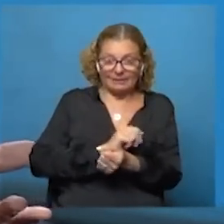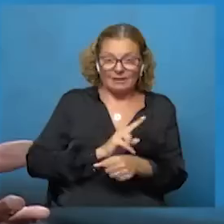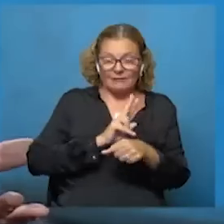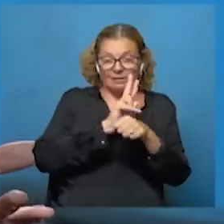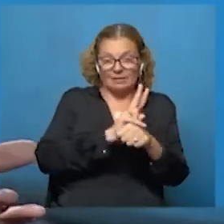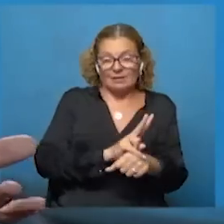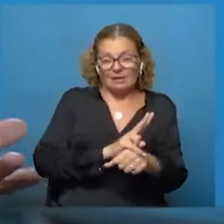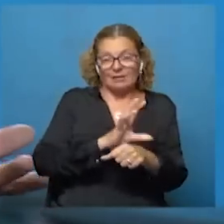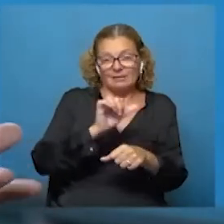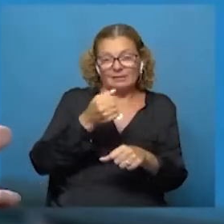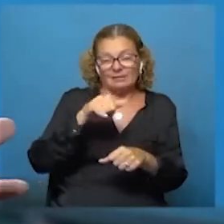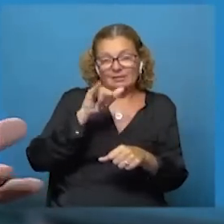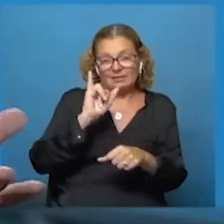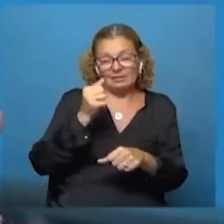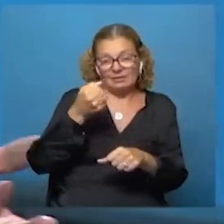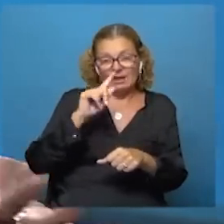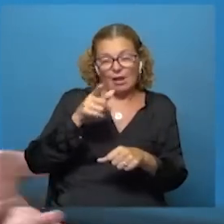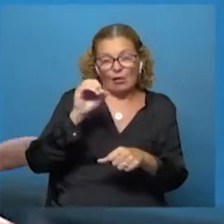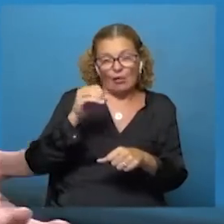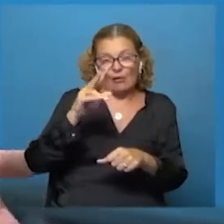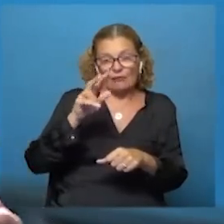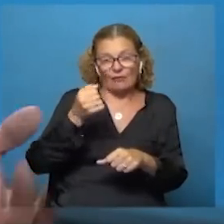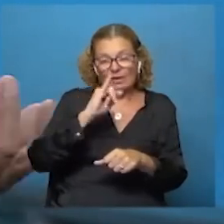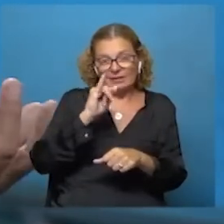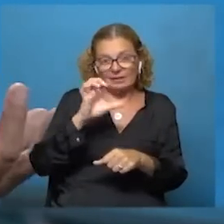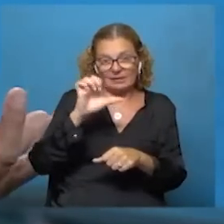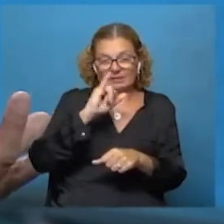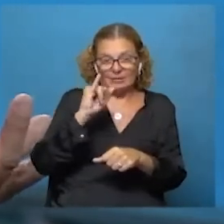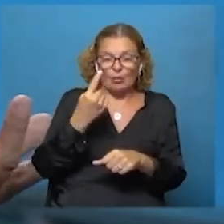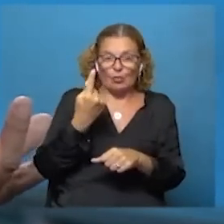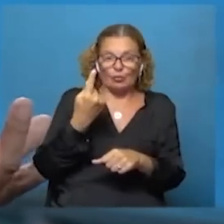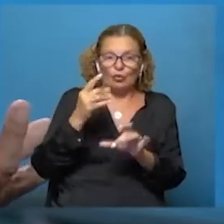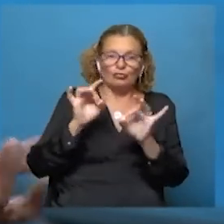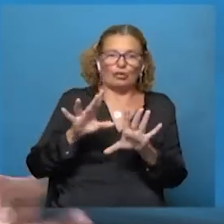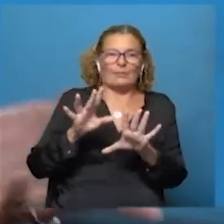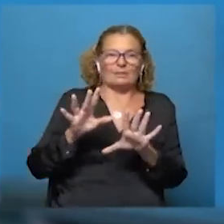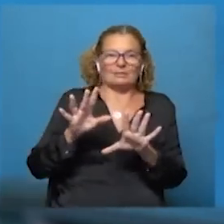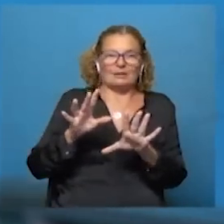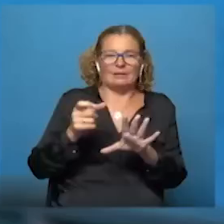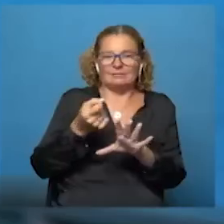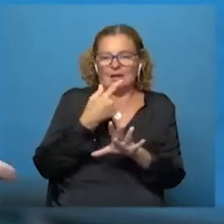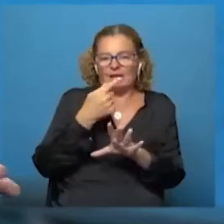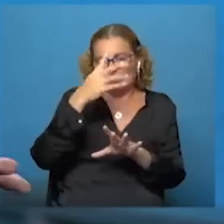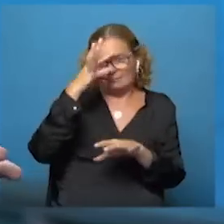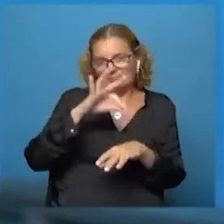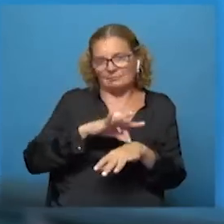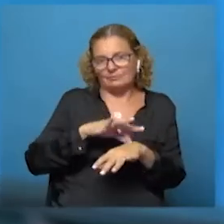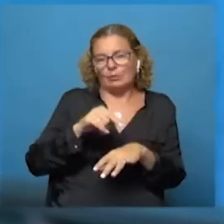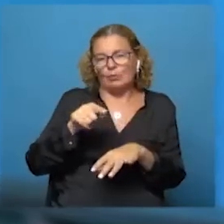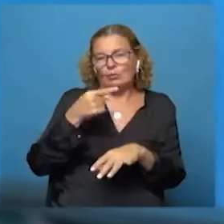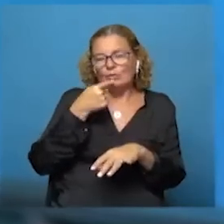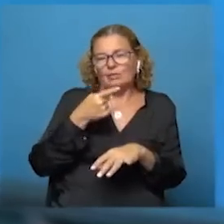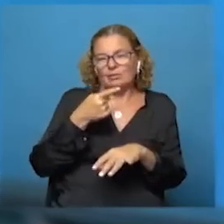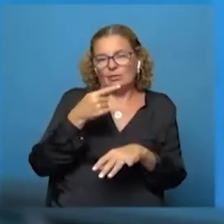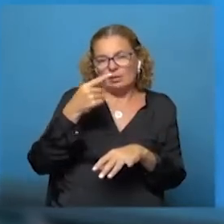que la Santiago Vázquez un solo psiqui la salud mental de un montón de personas no es suficiente Y claro entonces uno dice lo que piensa